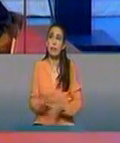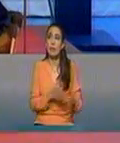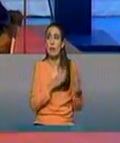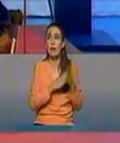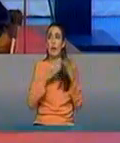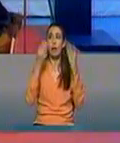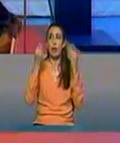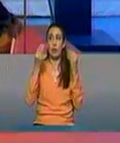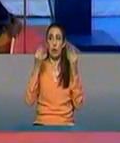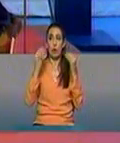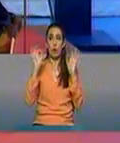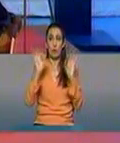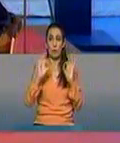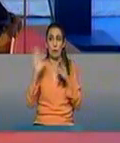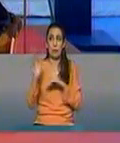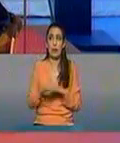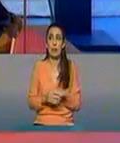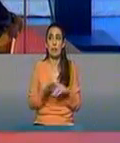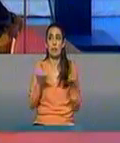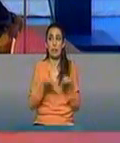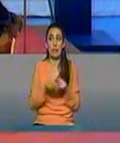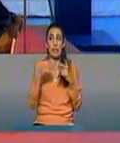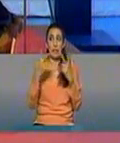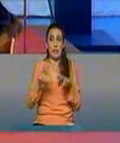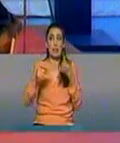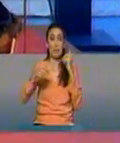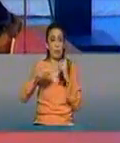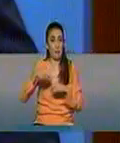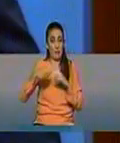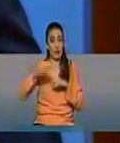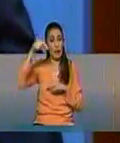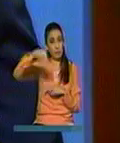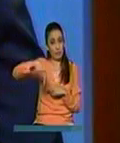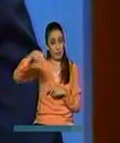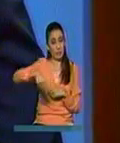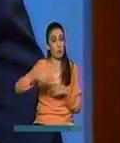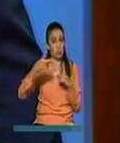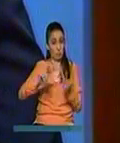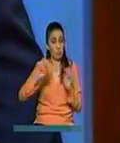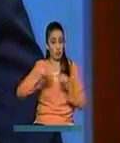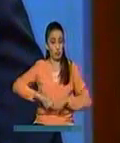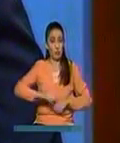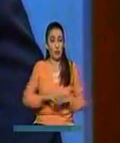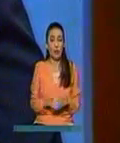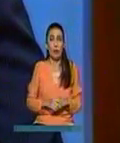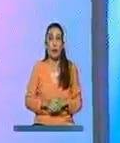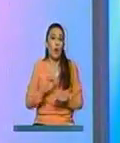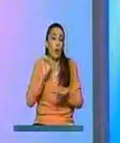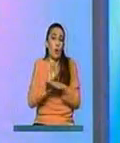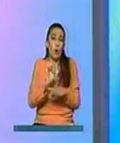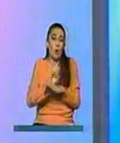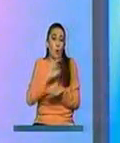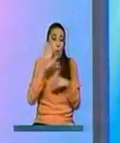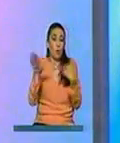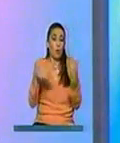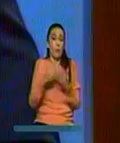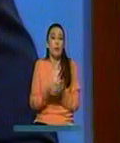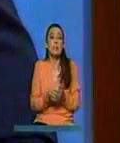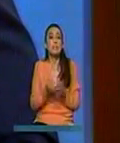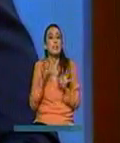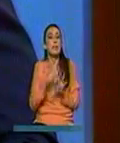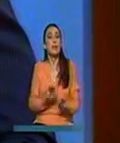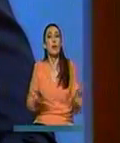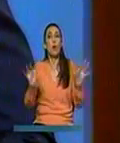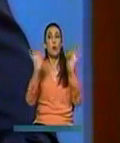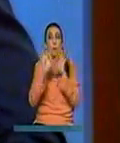precio razonable. ¿Y eso está pasando aquí en Quito? Lastimosamente, ¿O en el Ecuador de forma general? En las ciudades principales,